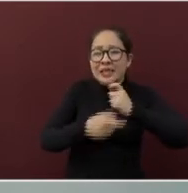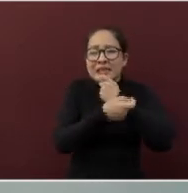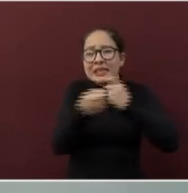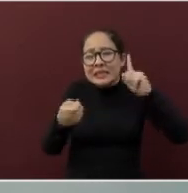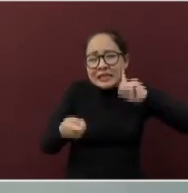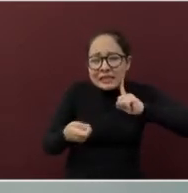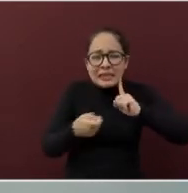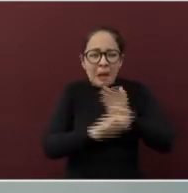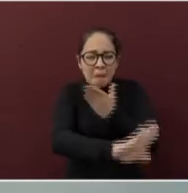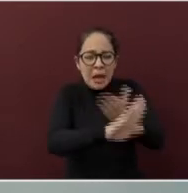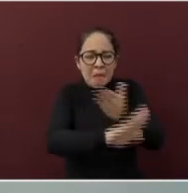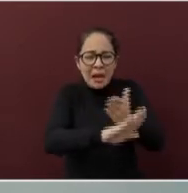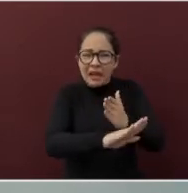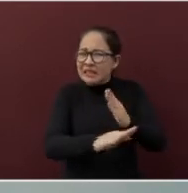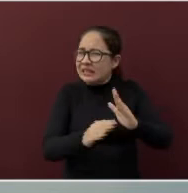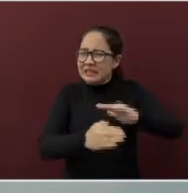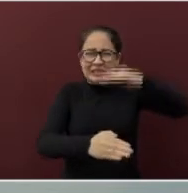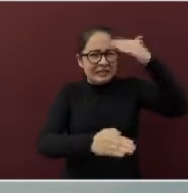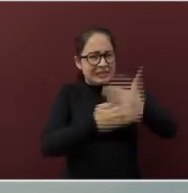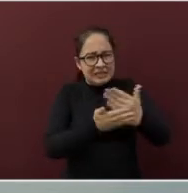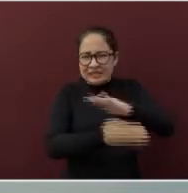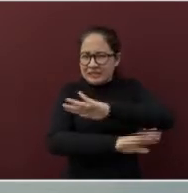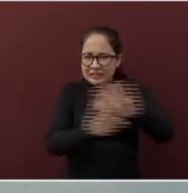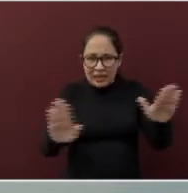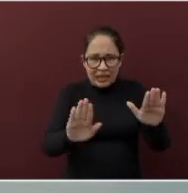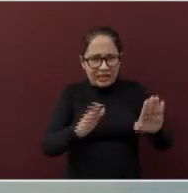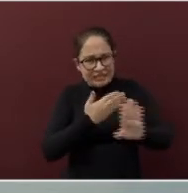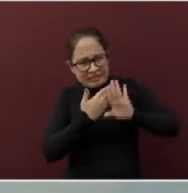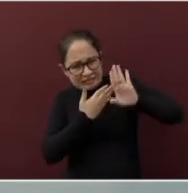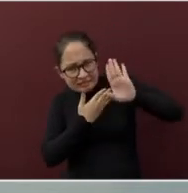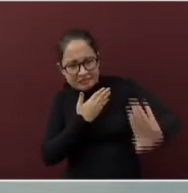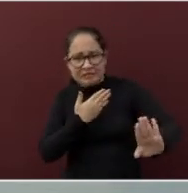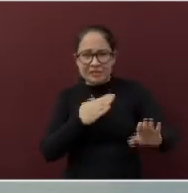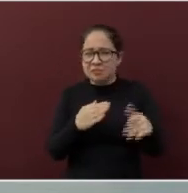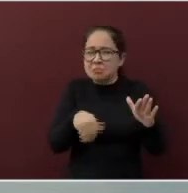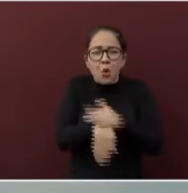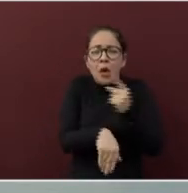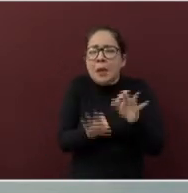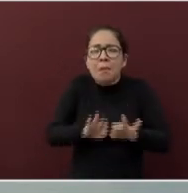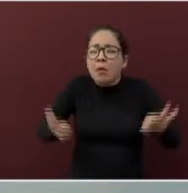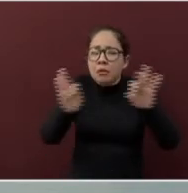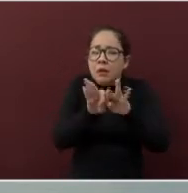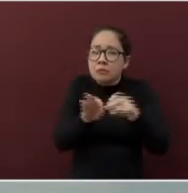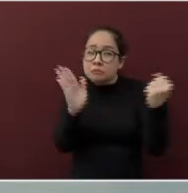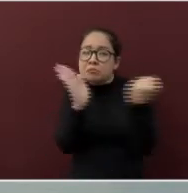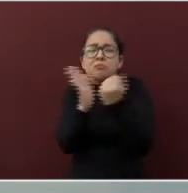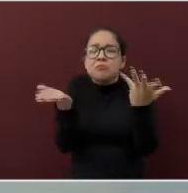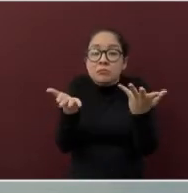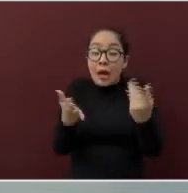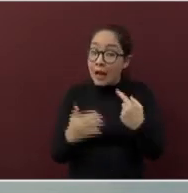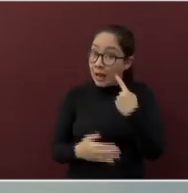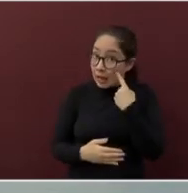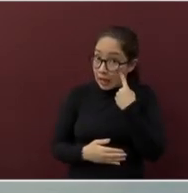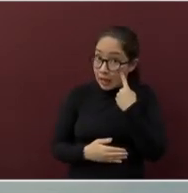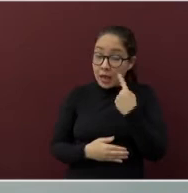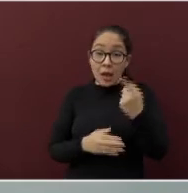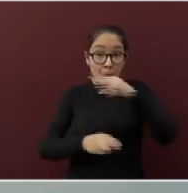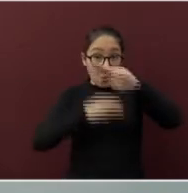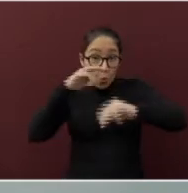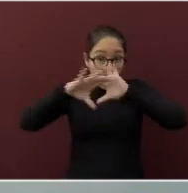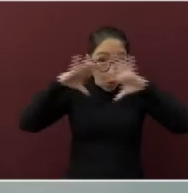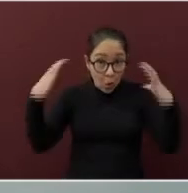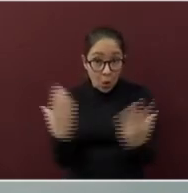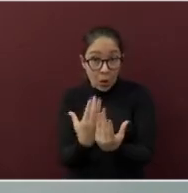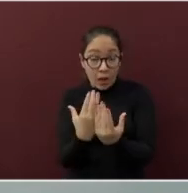pero porque ese decreto y por qué es importante fíjense en todo el mundo cada 25 de noviembre se conmemora